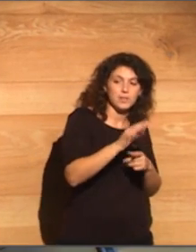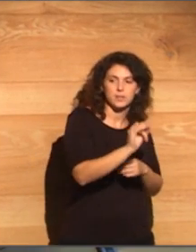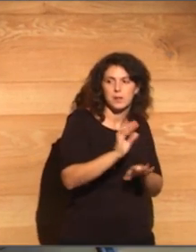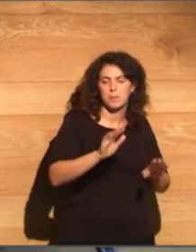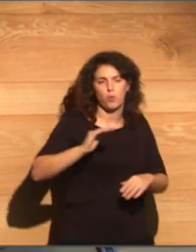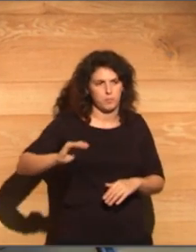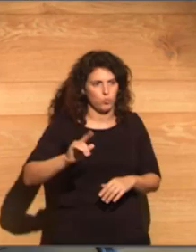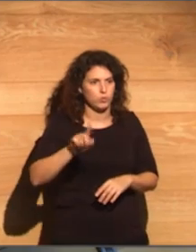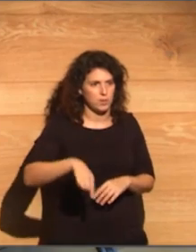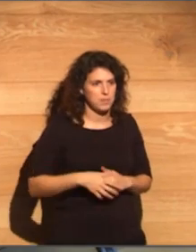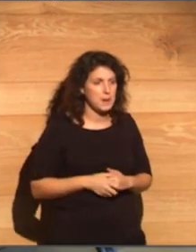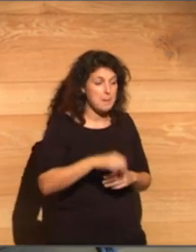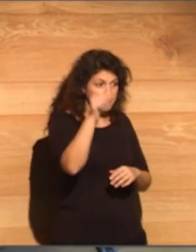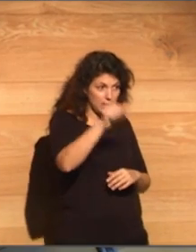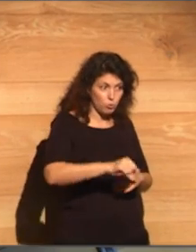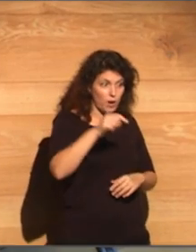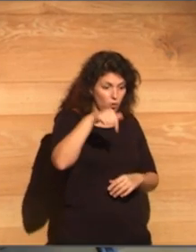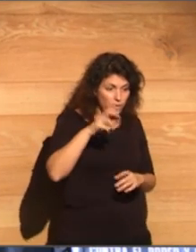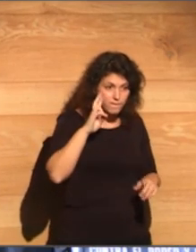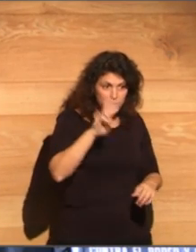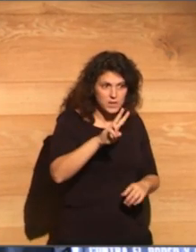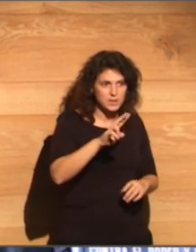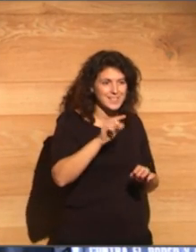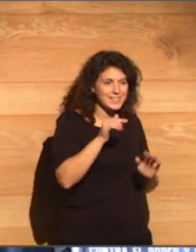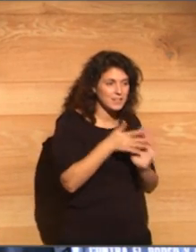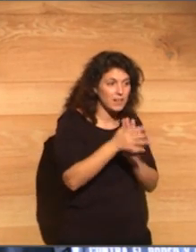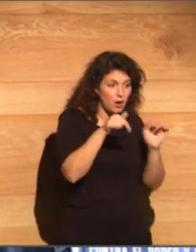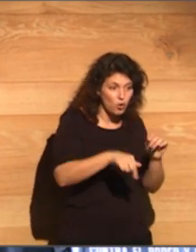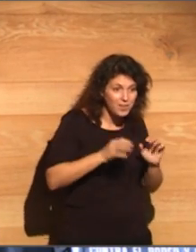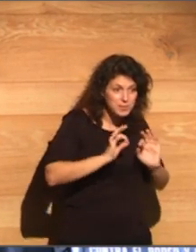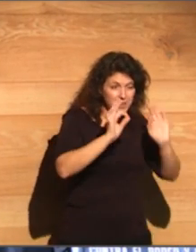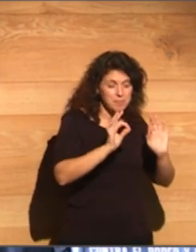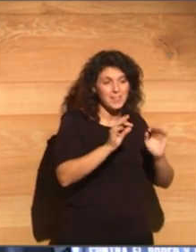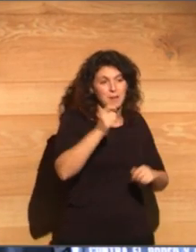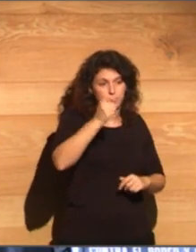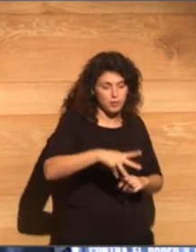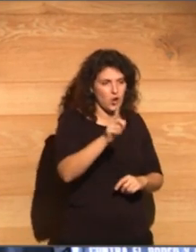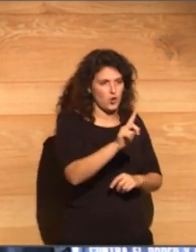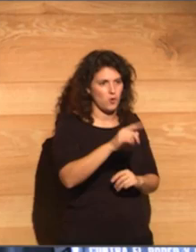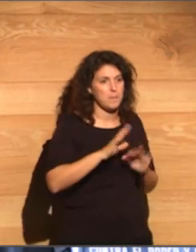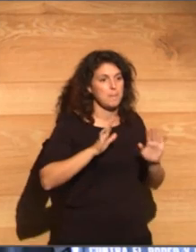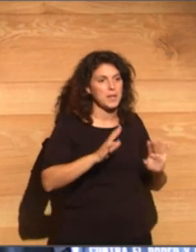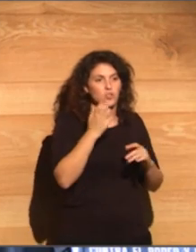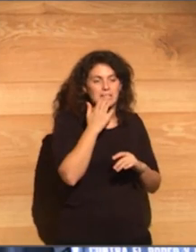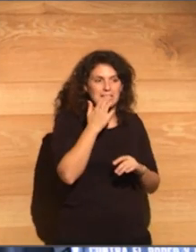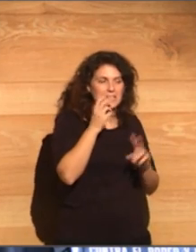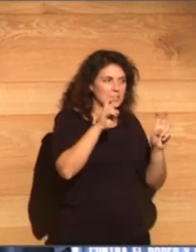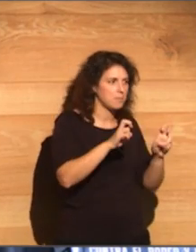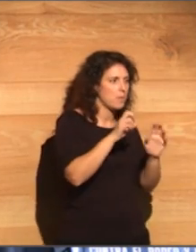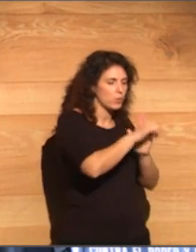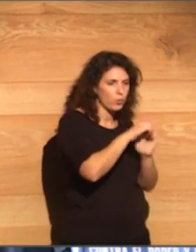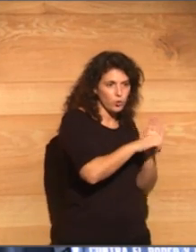La película, vista hoy, no parecería especialmente cara, salvo que sepas algo de producción y empieces